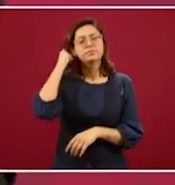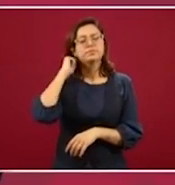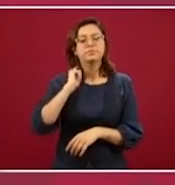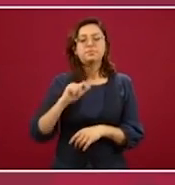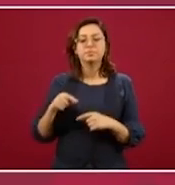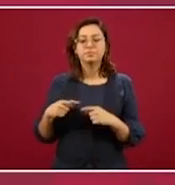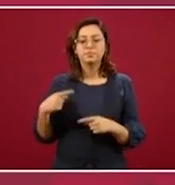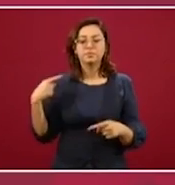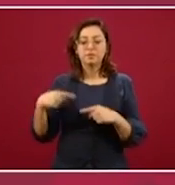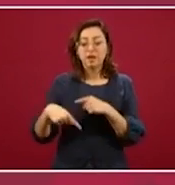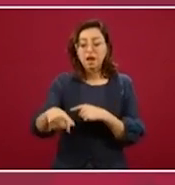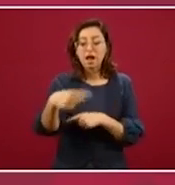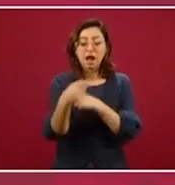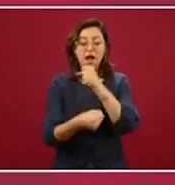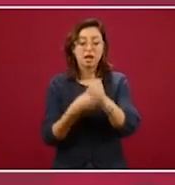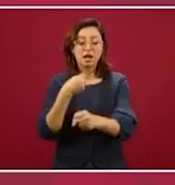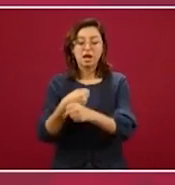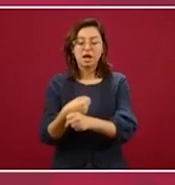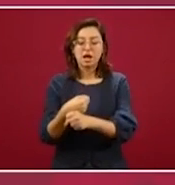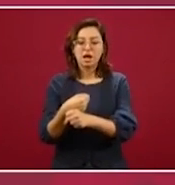este año van a estar